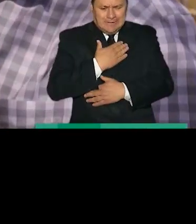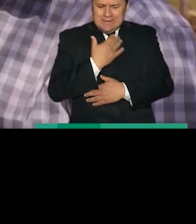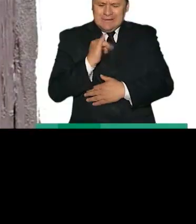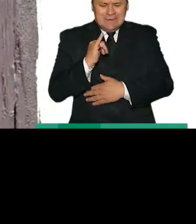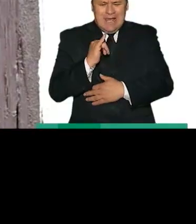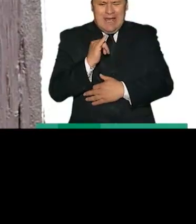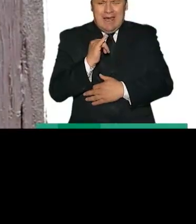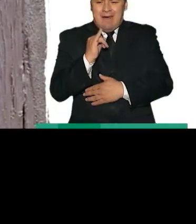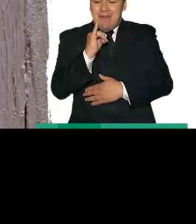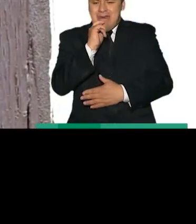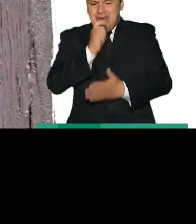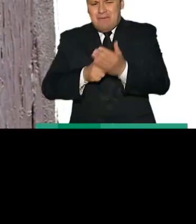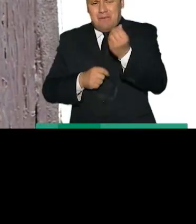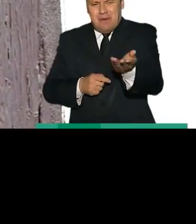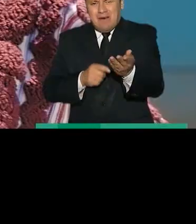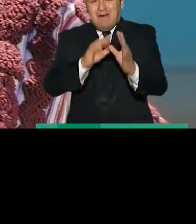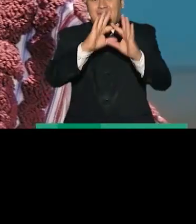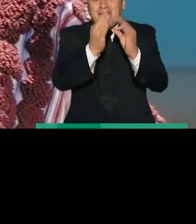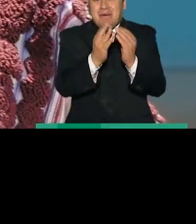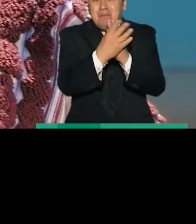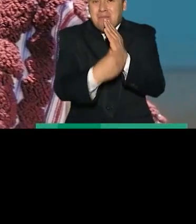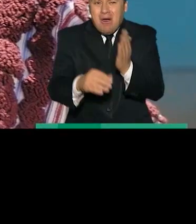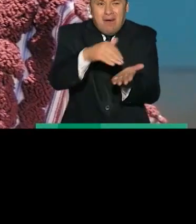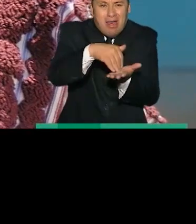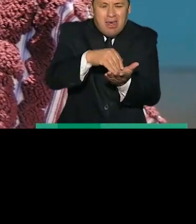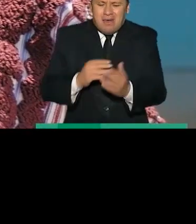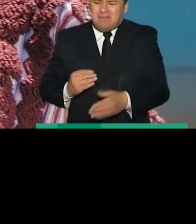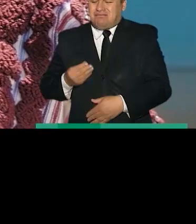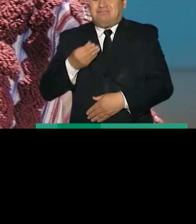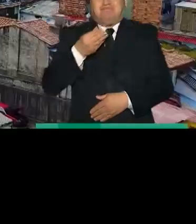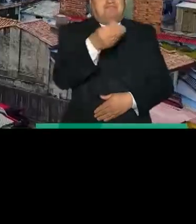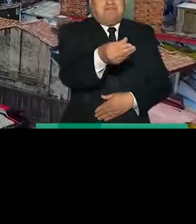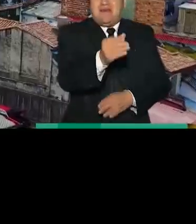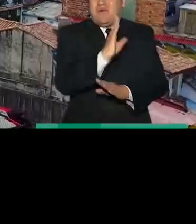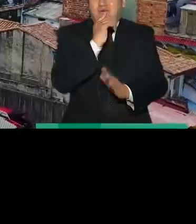estamos devolviéndole el IVA a las familias más necesitadas.